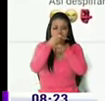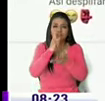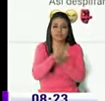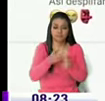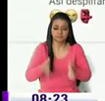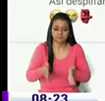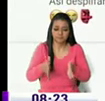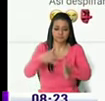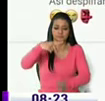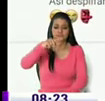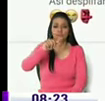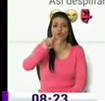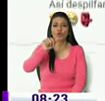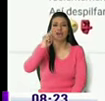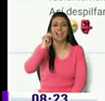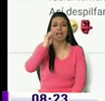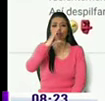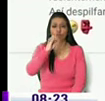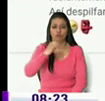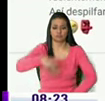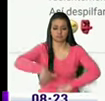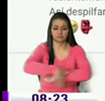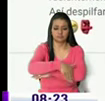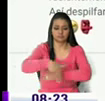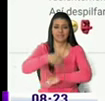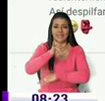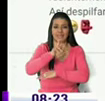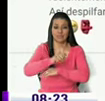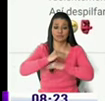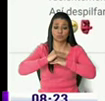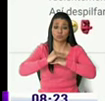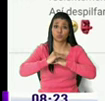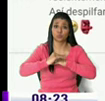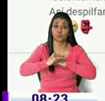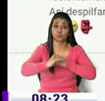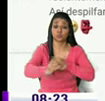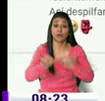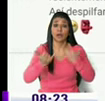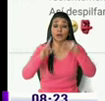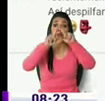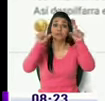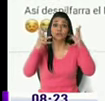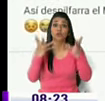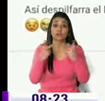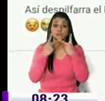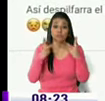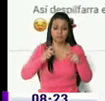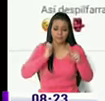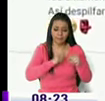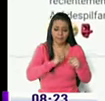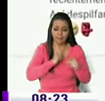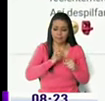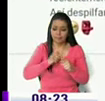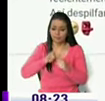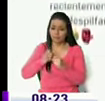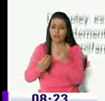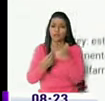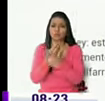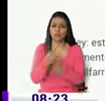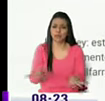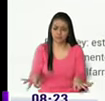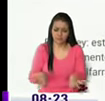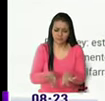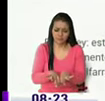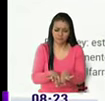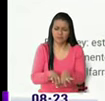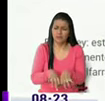Calle Polanco, entre Colimíes y Las Hiedras. Fue recientemente adoquinada y ahora la EMAPS está excavando para colocar nuevas tuberías.